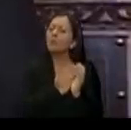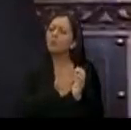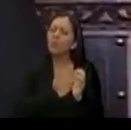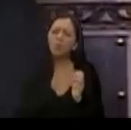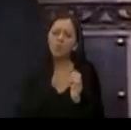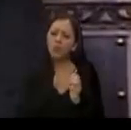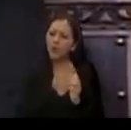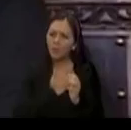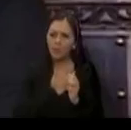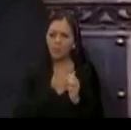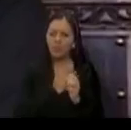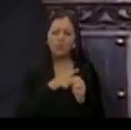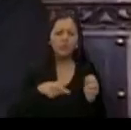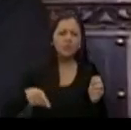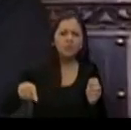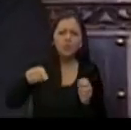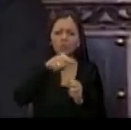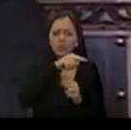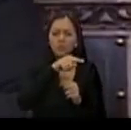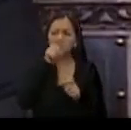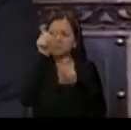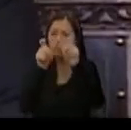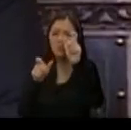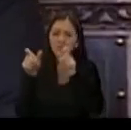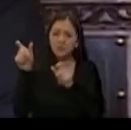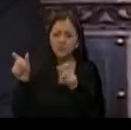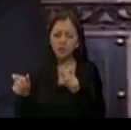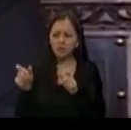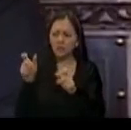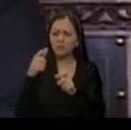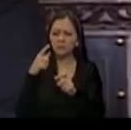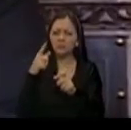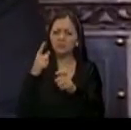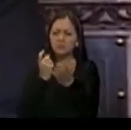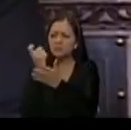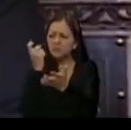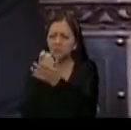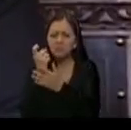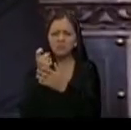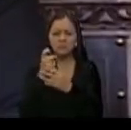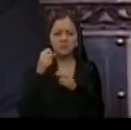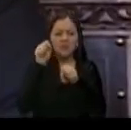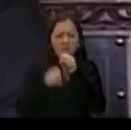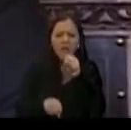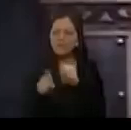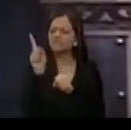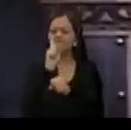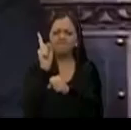la disposición espiritual de los fieles y del ciudadano en general.